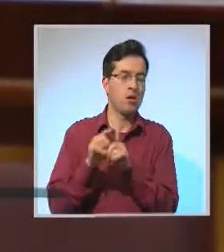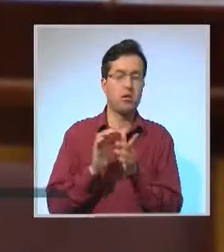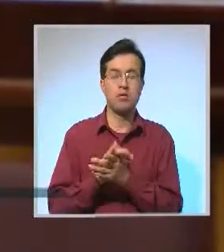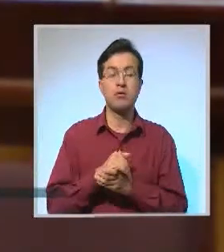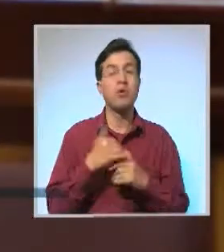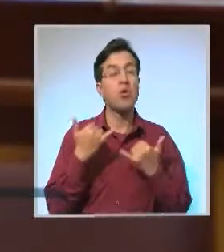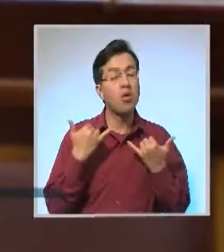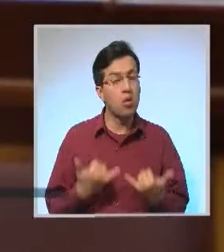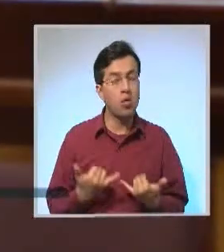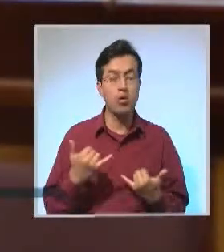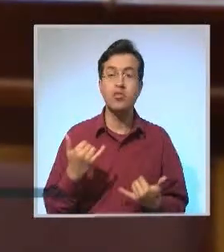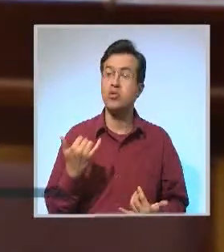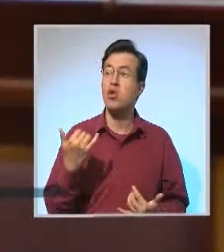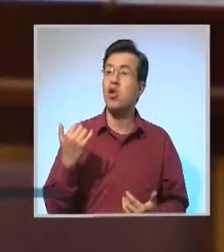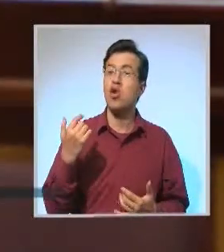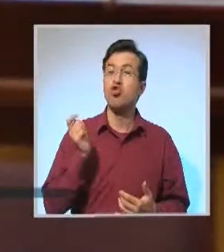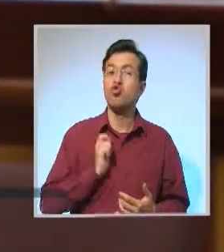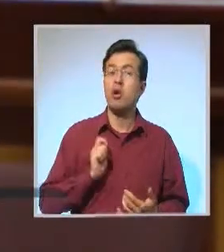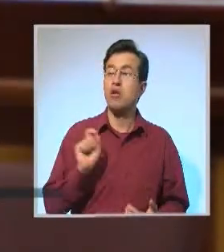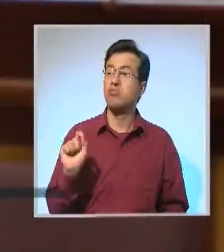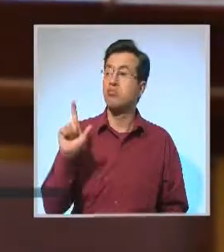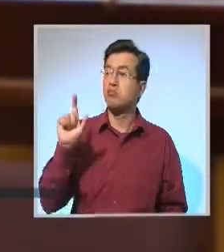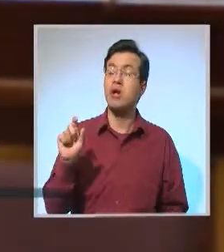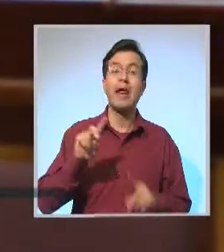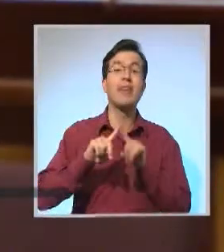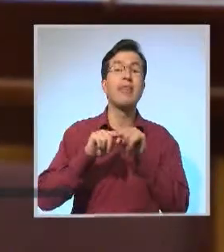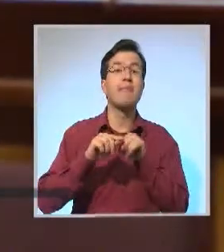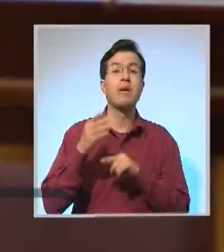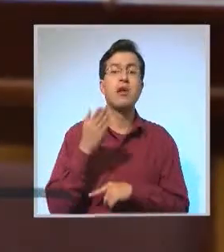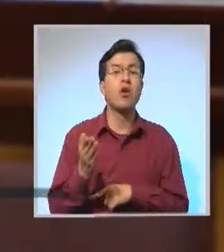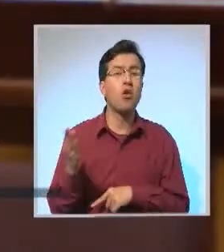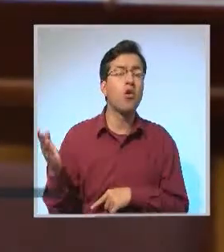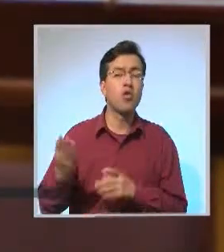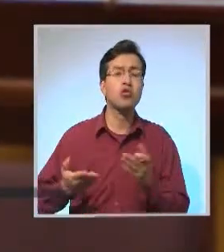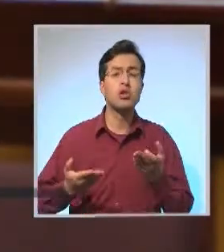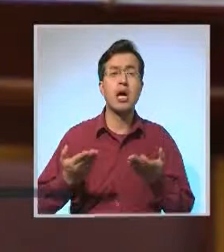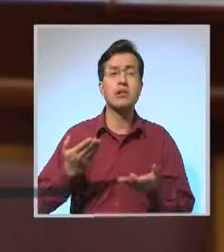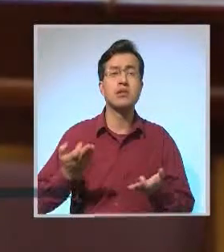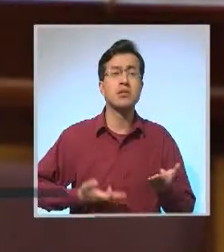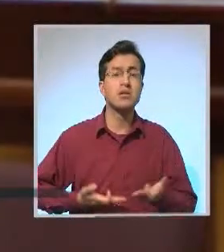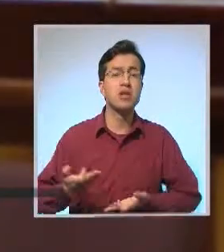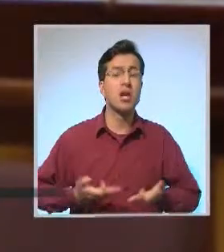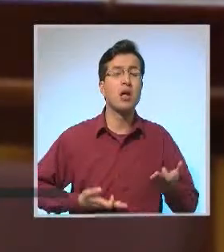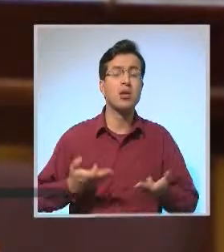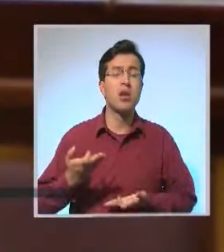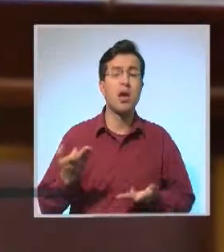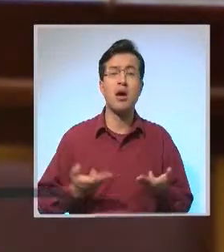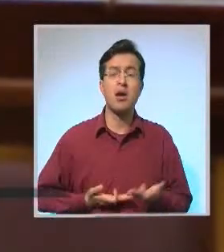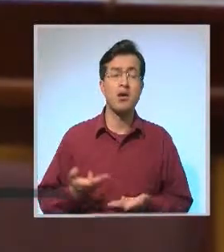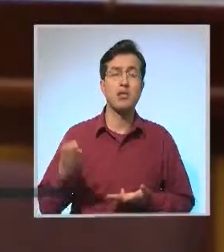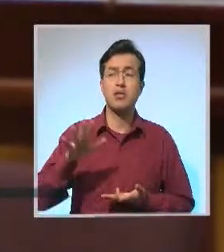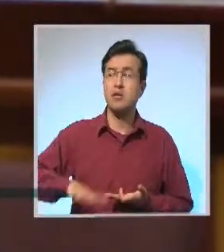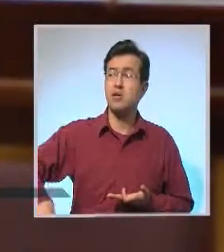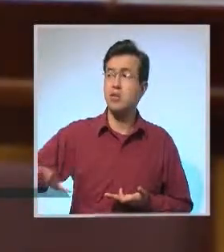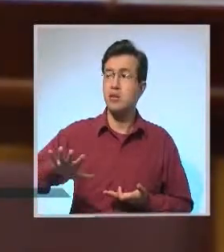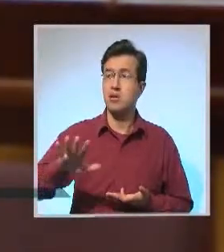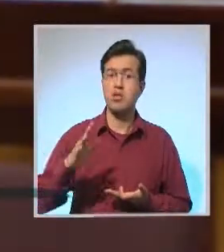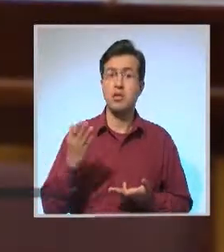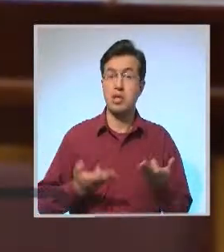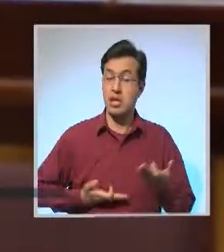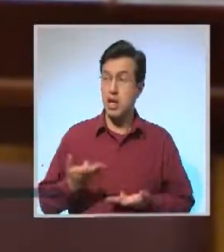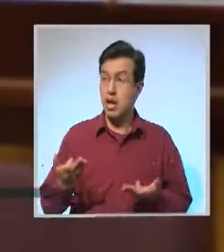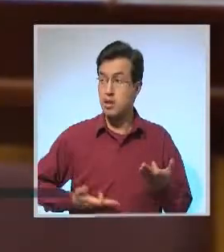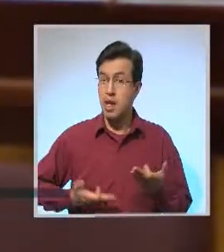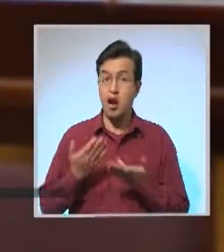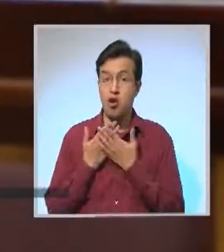estos incrementos sean en función del índice de precios al consumidor en galápagos con al continente si